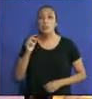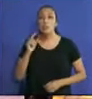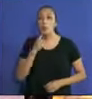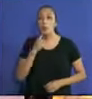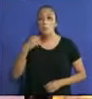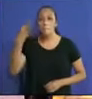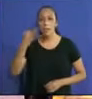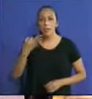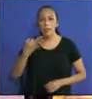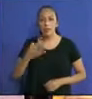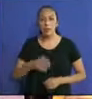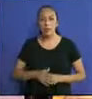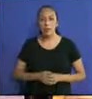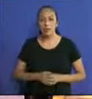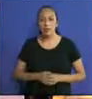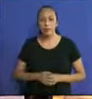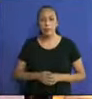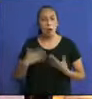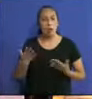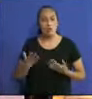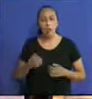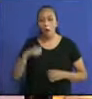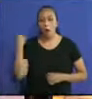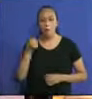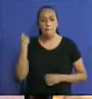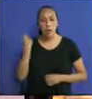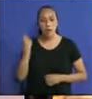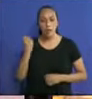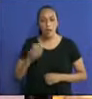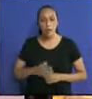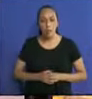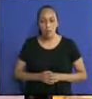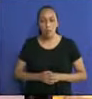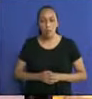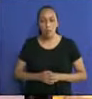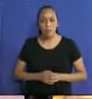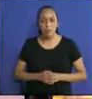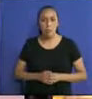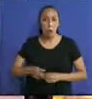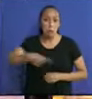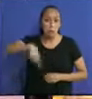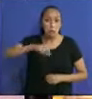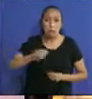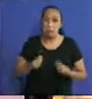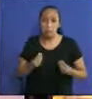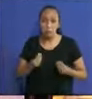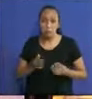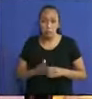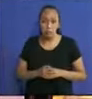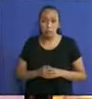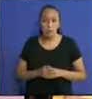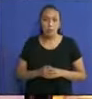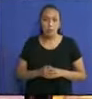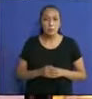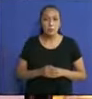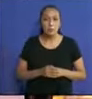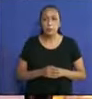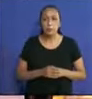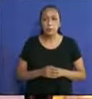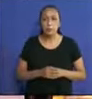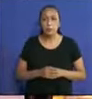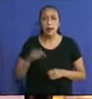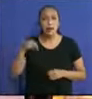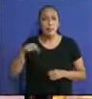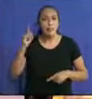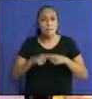¿qué podemos hacer para que este nacimiento no se quede fuera de nosotros, para que